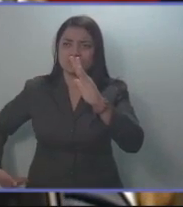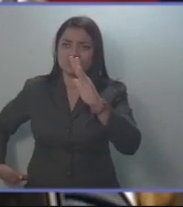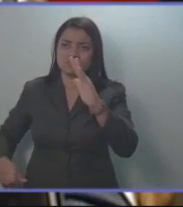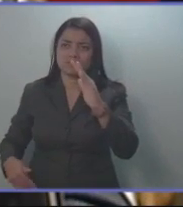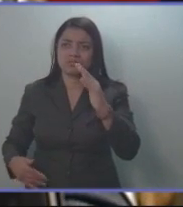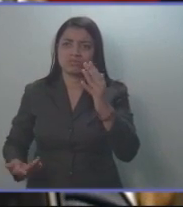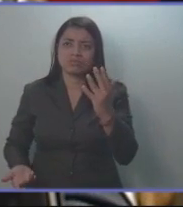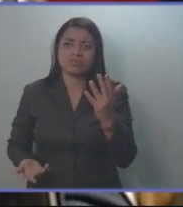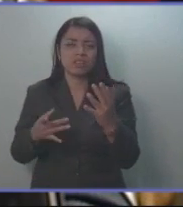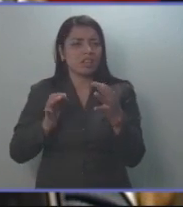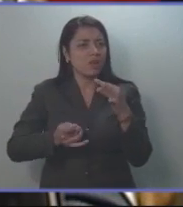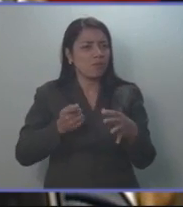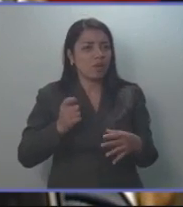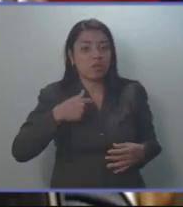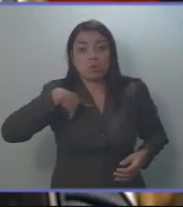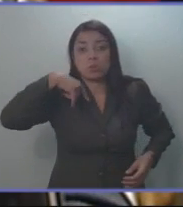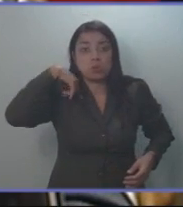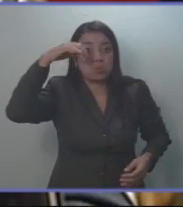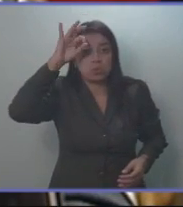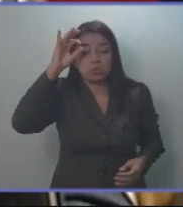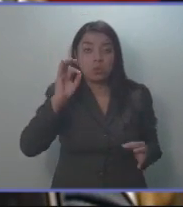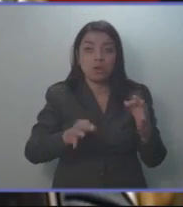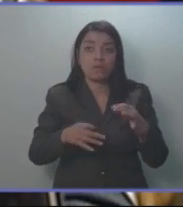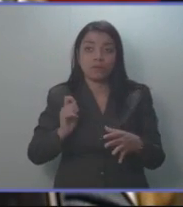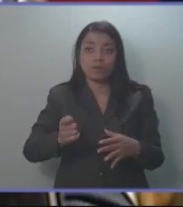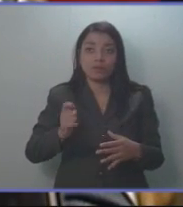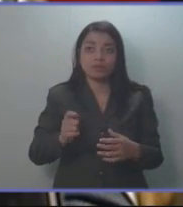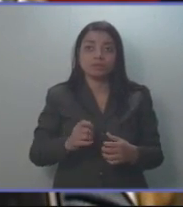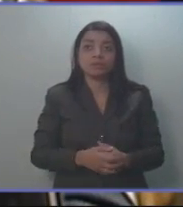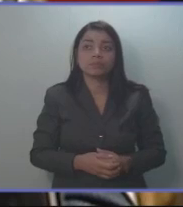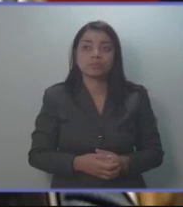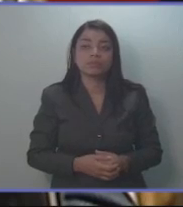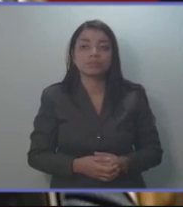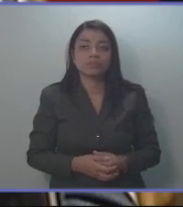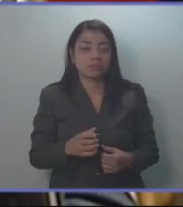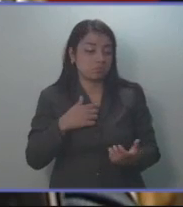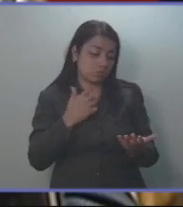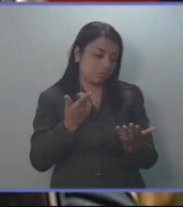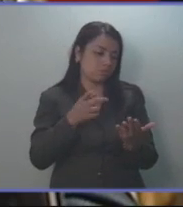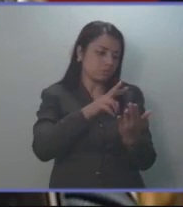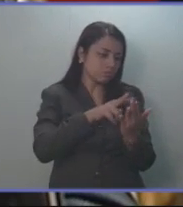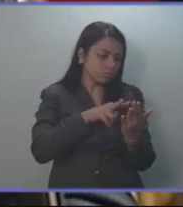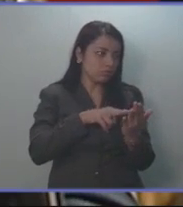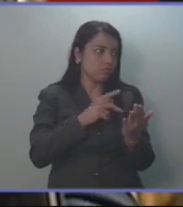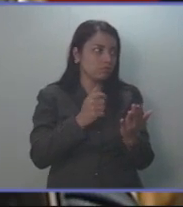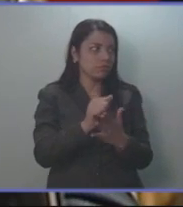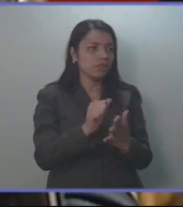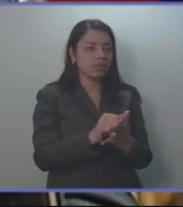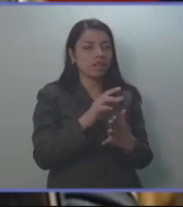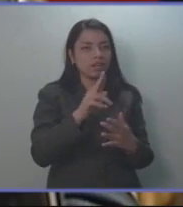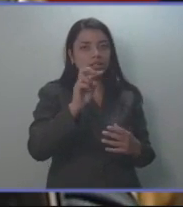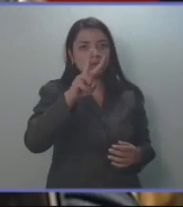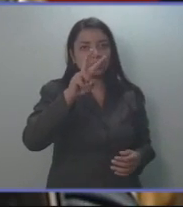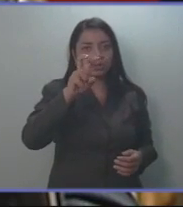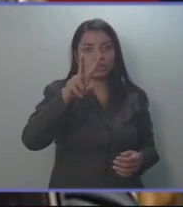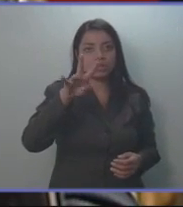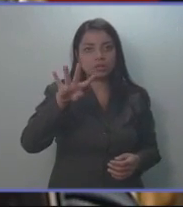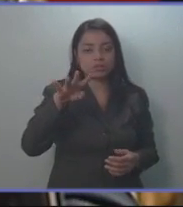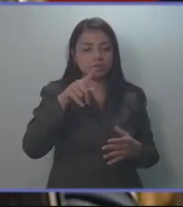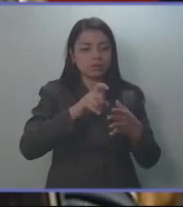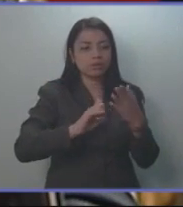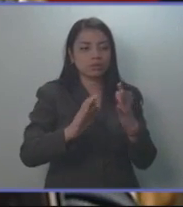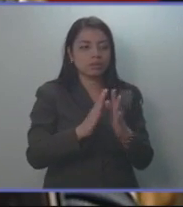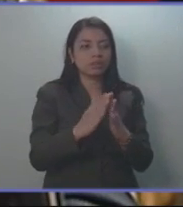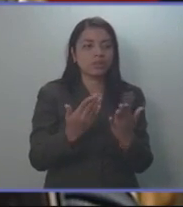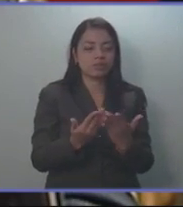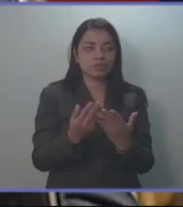que son abogados, yo no soy abogado, pero sí puedo leer, que el artículo 224 de la Constitución,